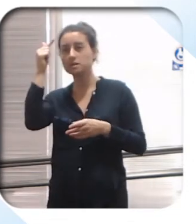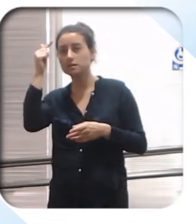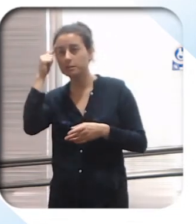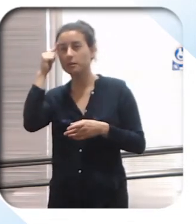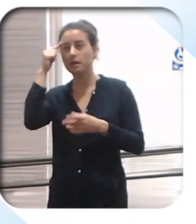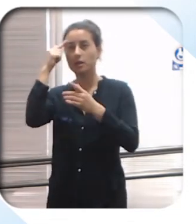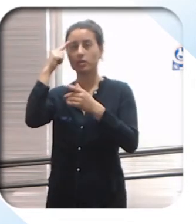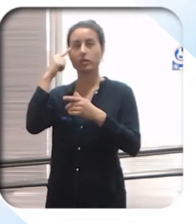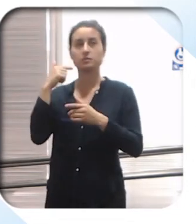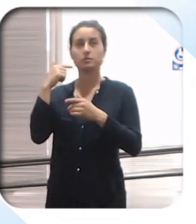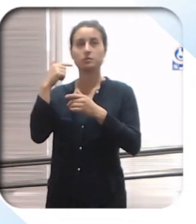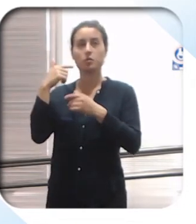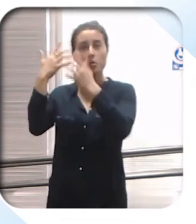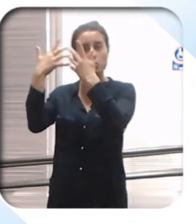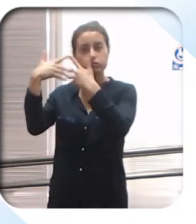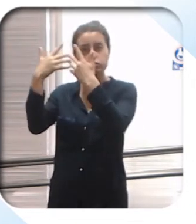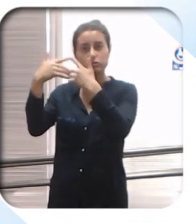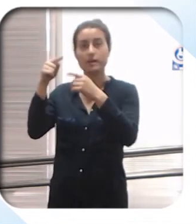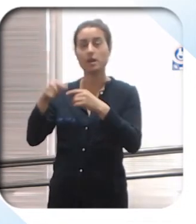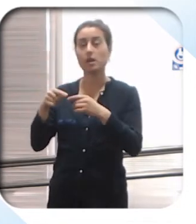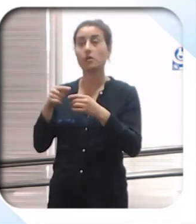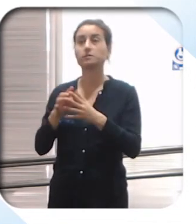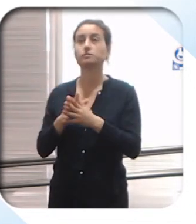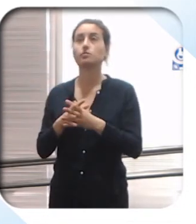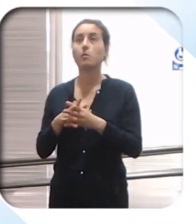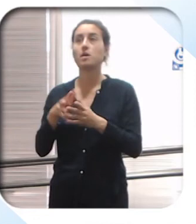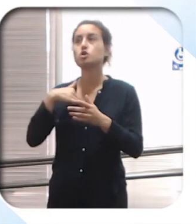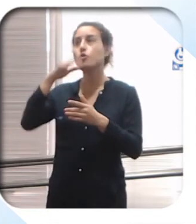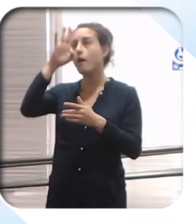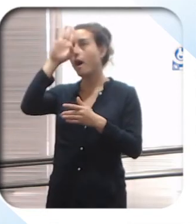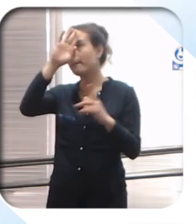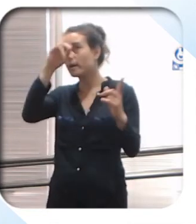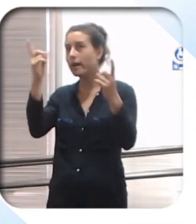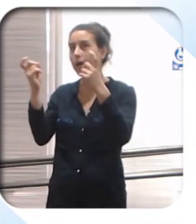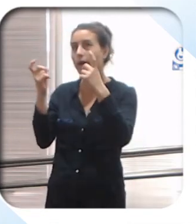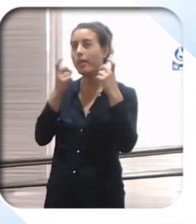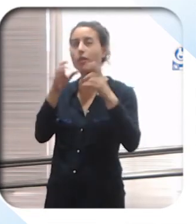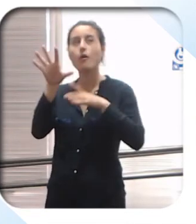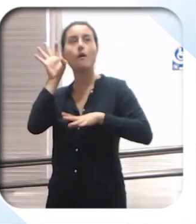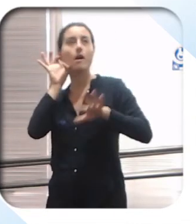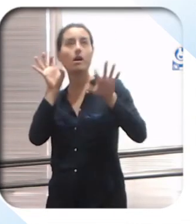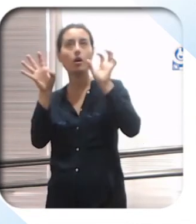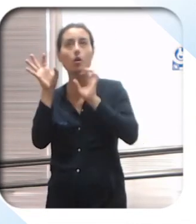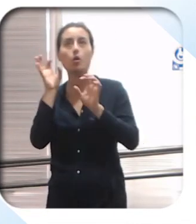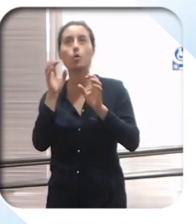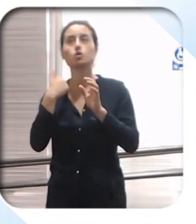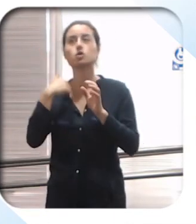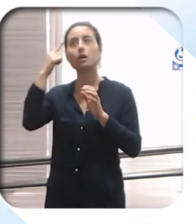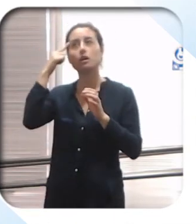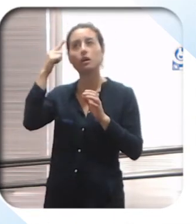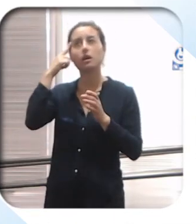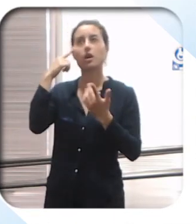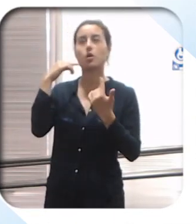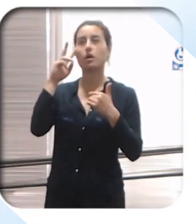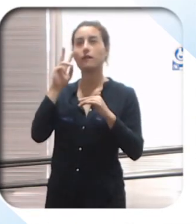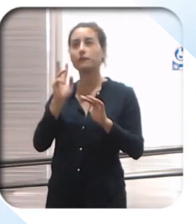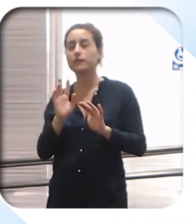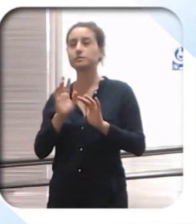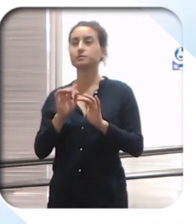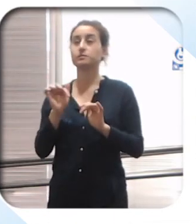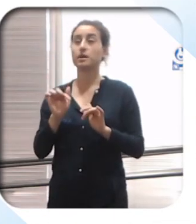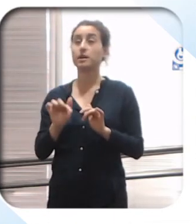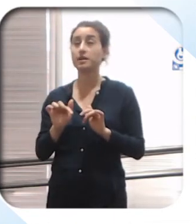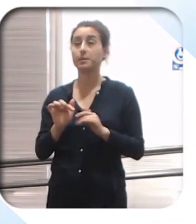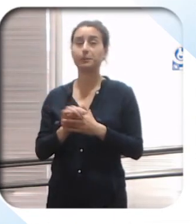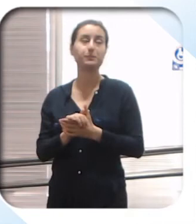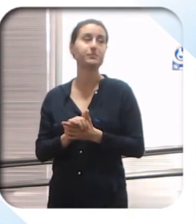pensamiento, donde entran a pesar todas las cosas que yo aprendo, que escucho, que creo, que considero, y ahí es donde